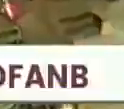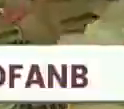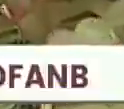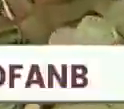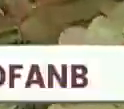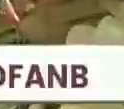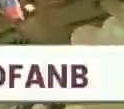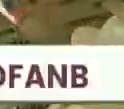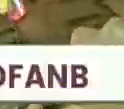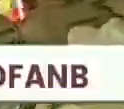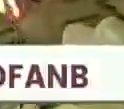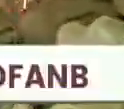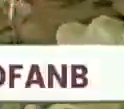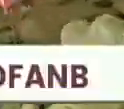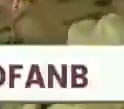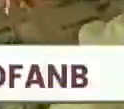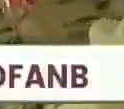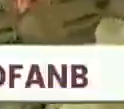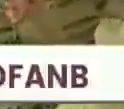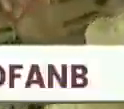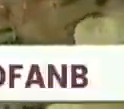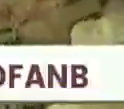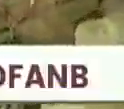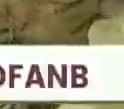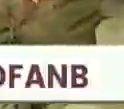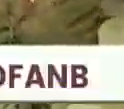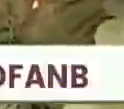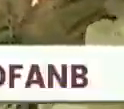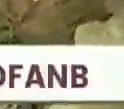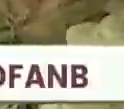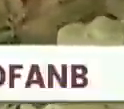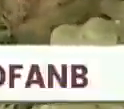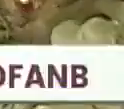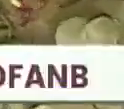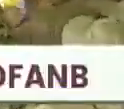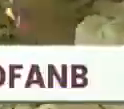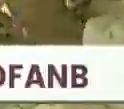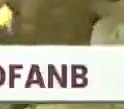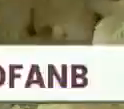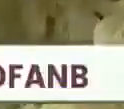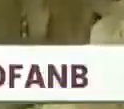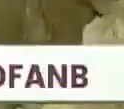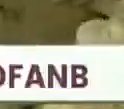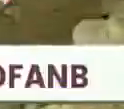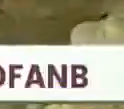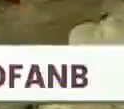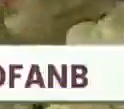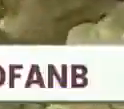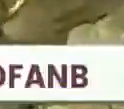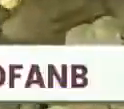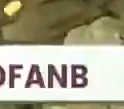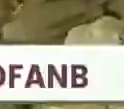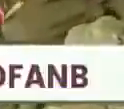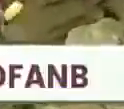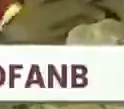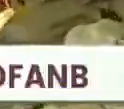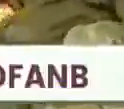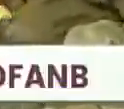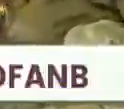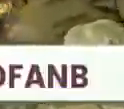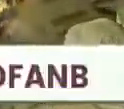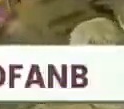hora justamente en lo que ha sido este reconocimiento a las mujeres y hombres de la carrera de las armas. Ha ordenado la instalación